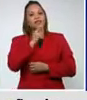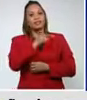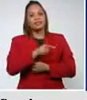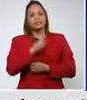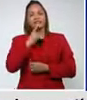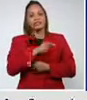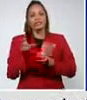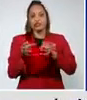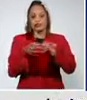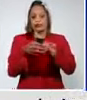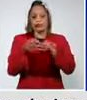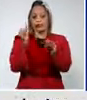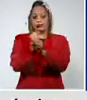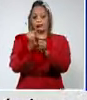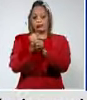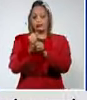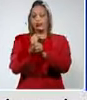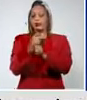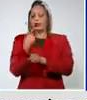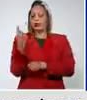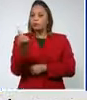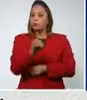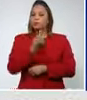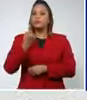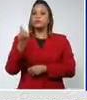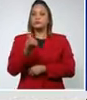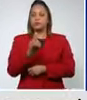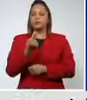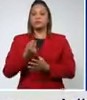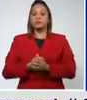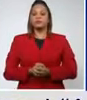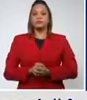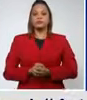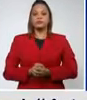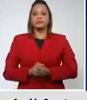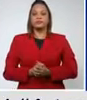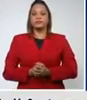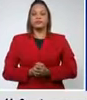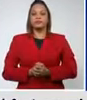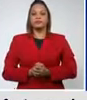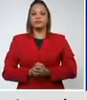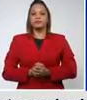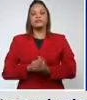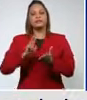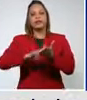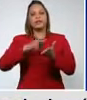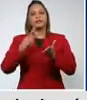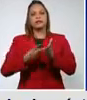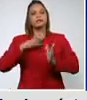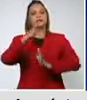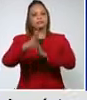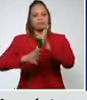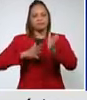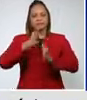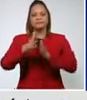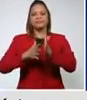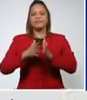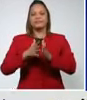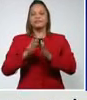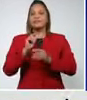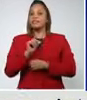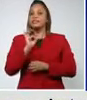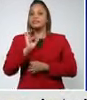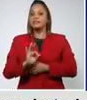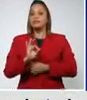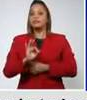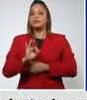equipo que posibilita esta transmisión y la intérprete de lenguas de señas y sobre todo a todas las